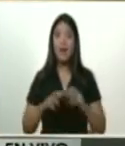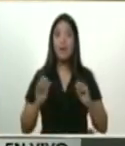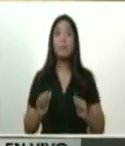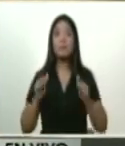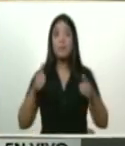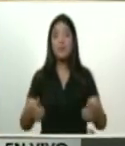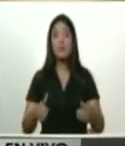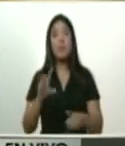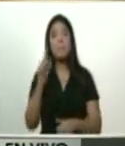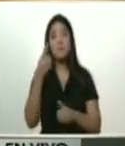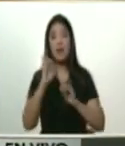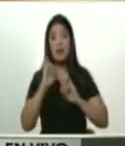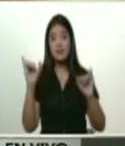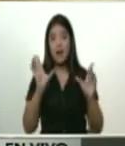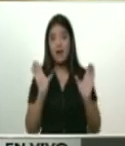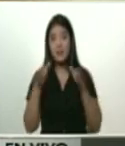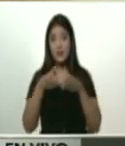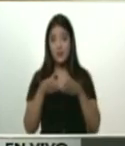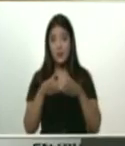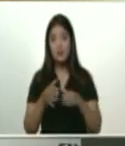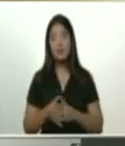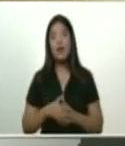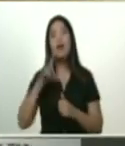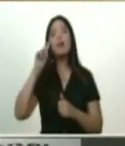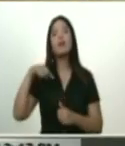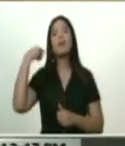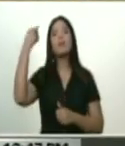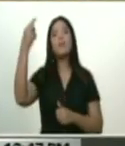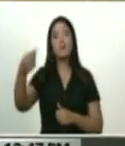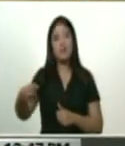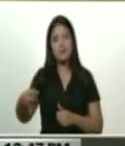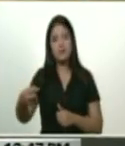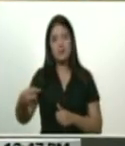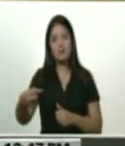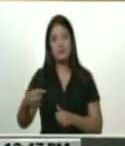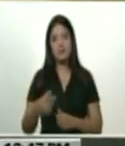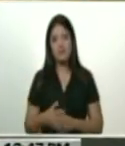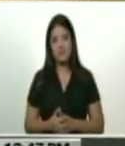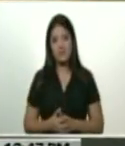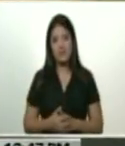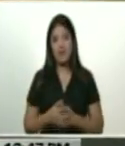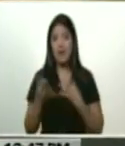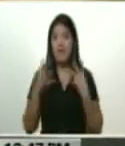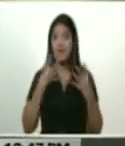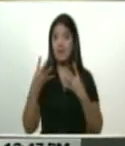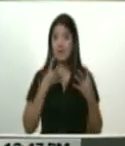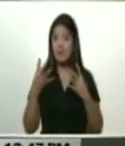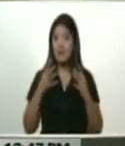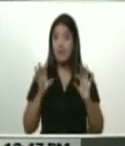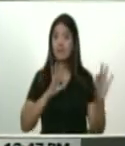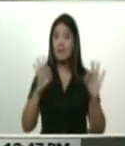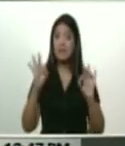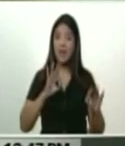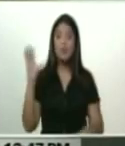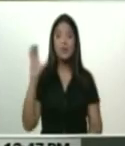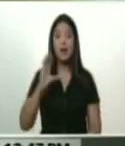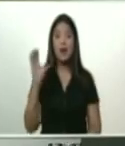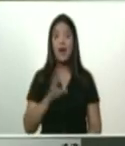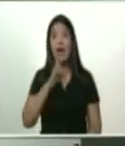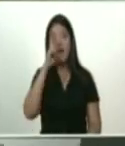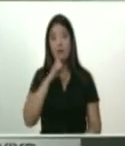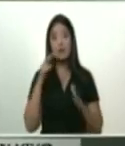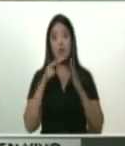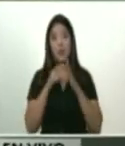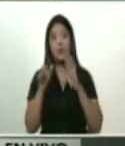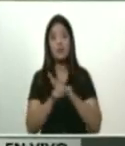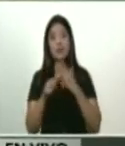hicimos la primera reunión para que la próxima edición del Festival de Teatro de Caracas del año